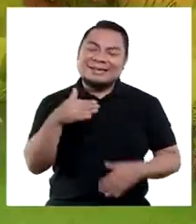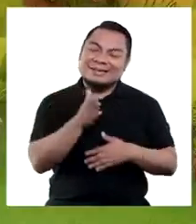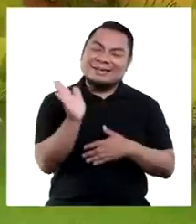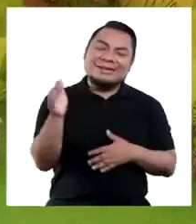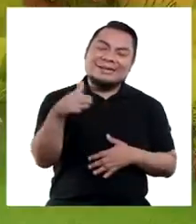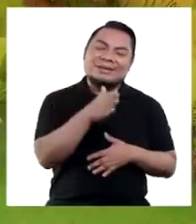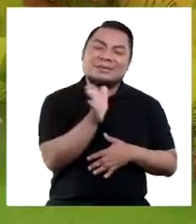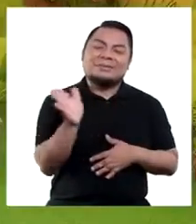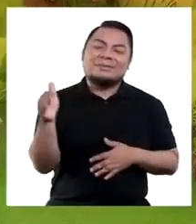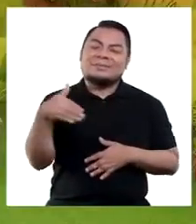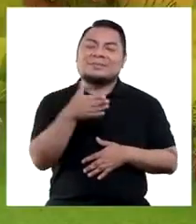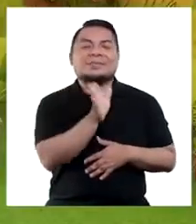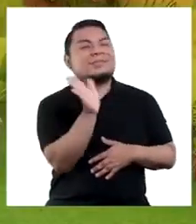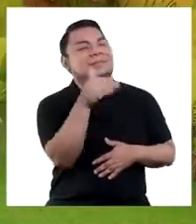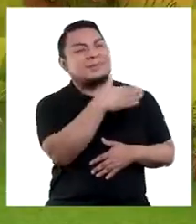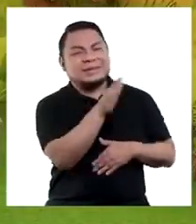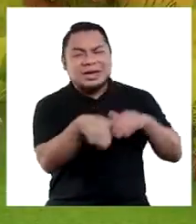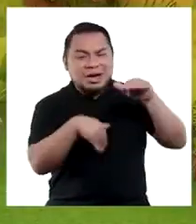u